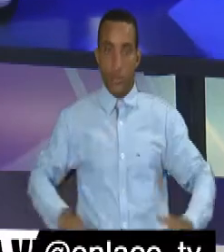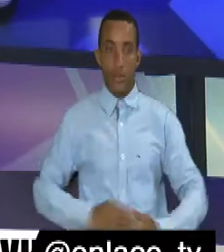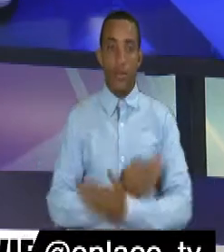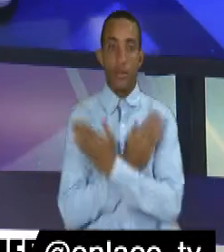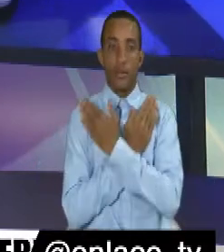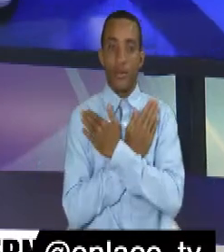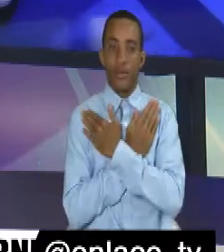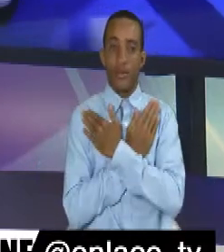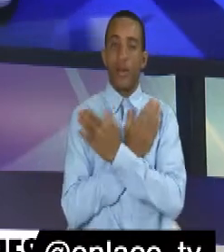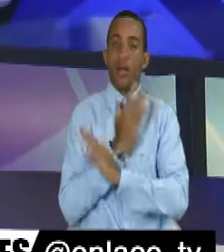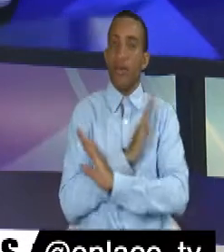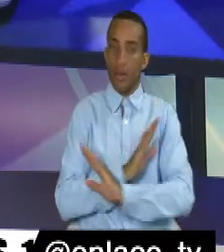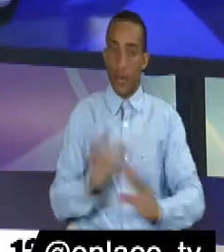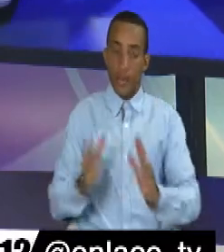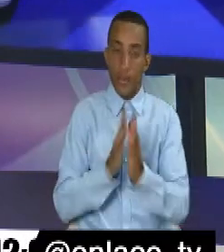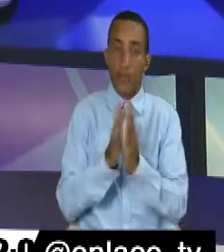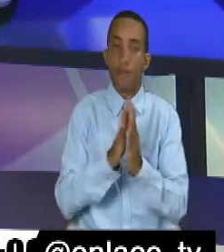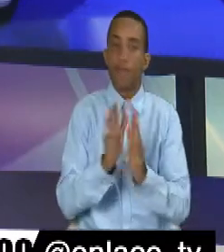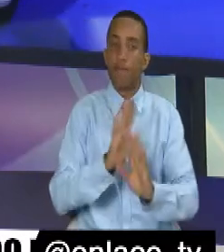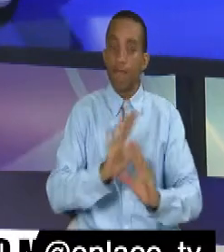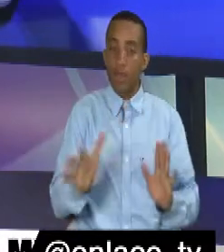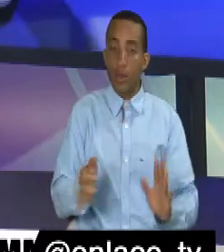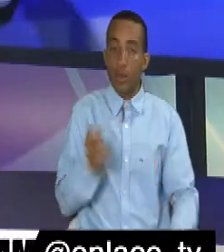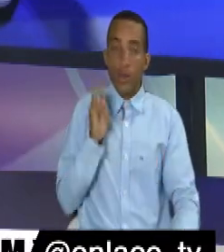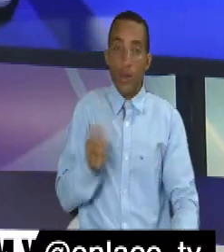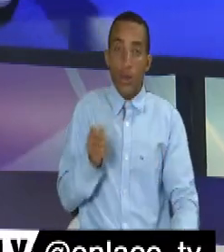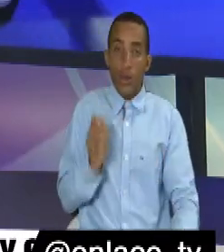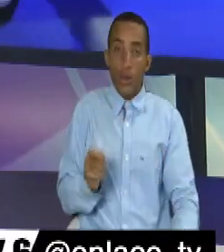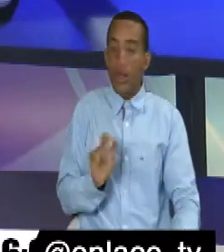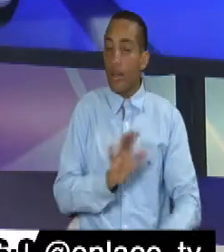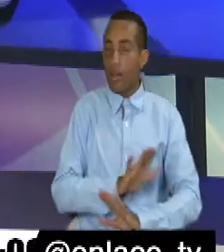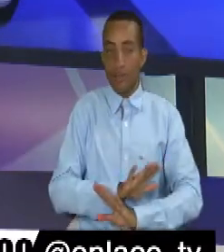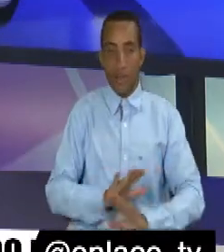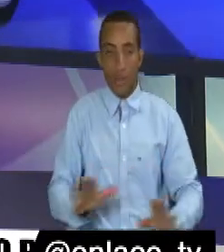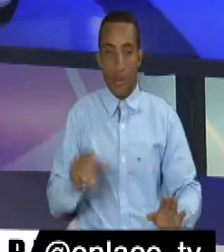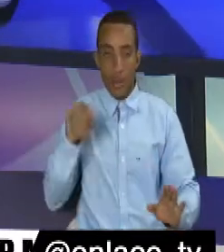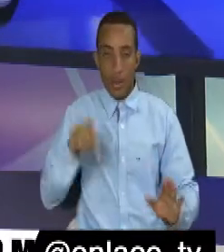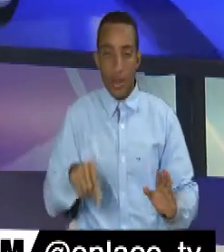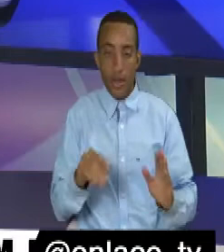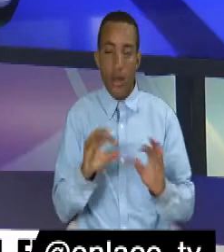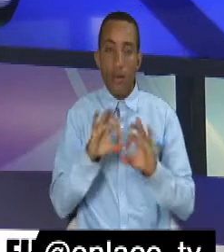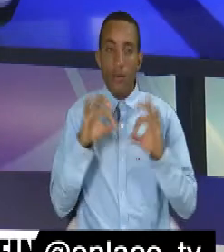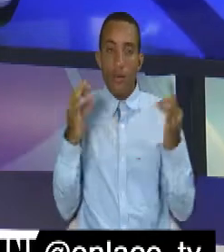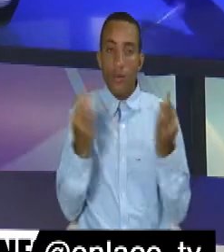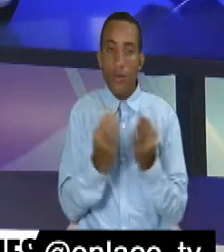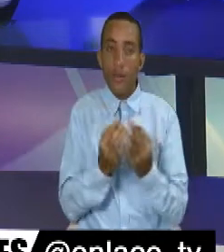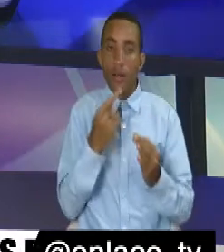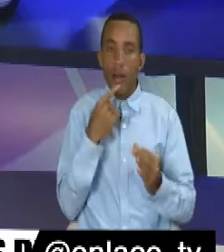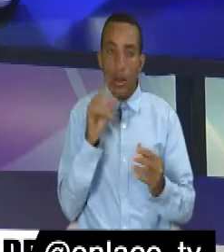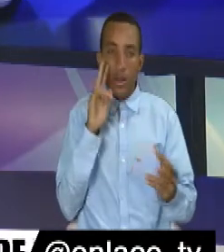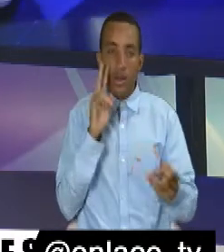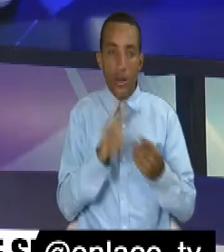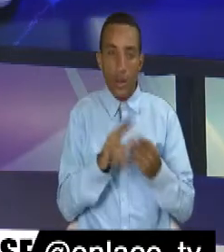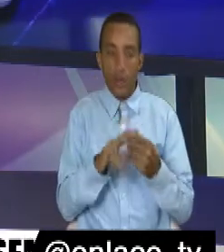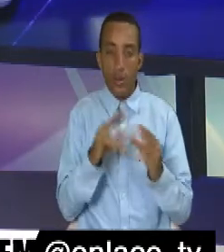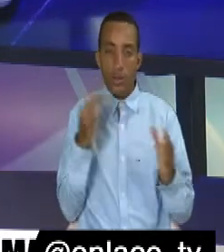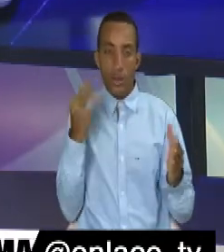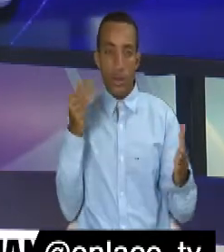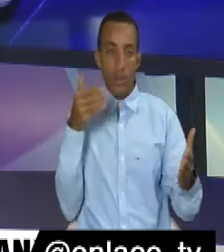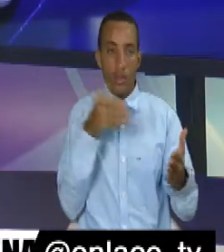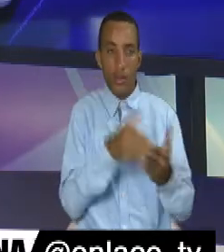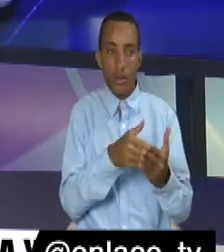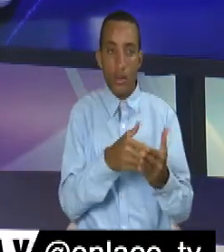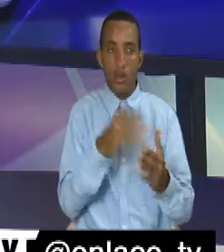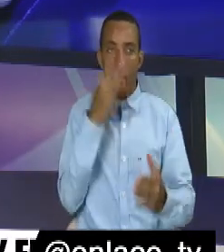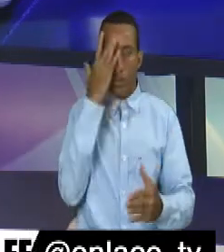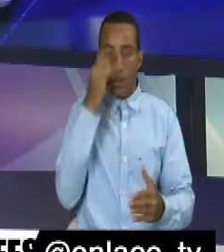de la medida se da por la misma juez del juzgado promiscuo de familia de Barranca Bermeja, luego de conocer que una tutela había sido presentada ante